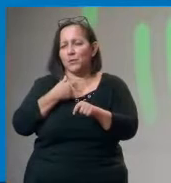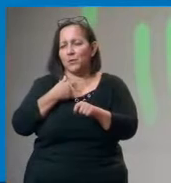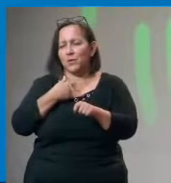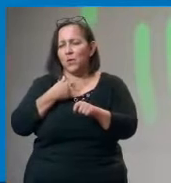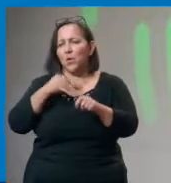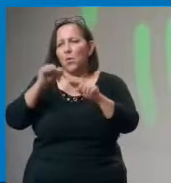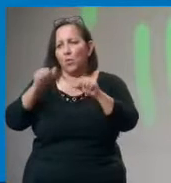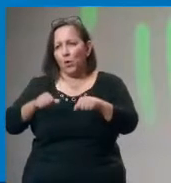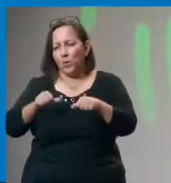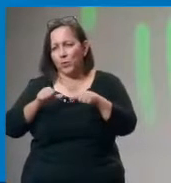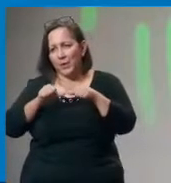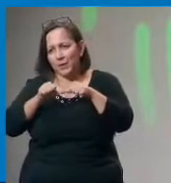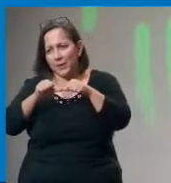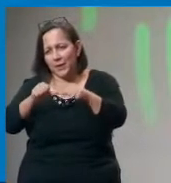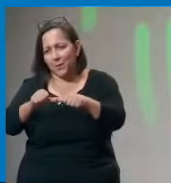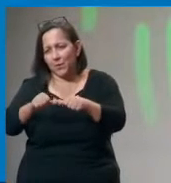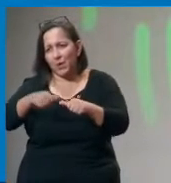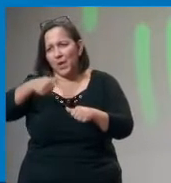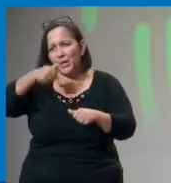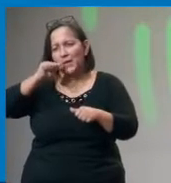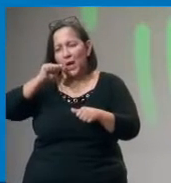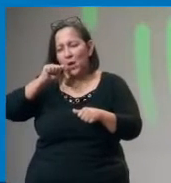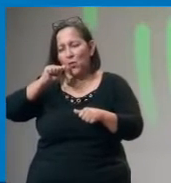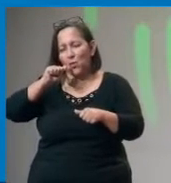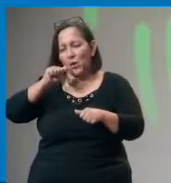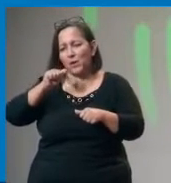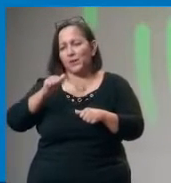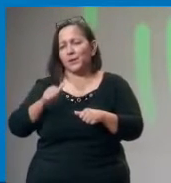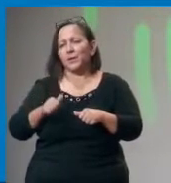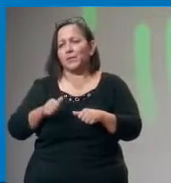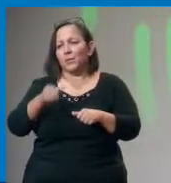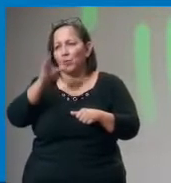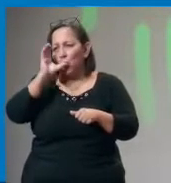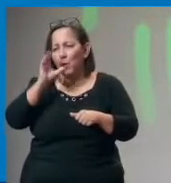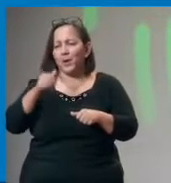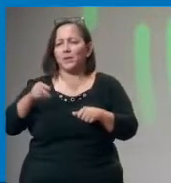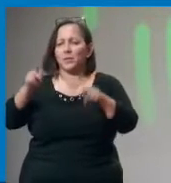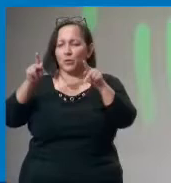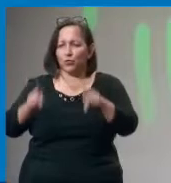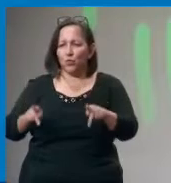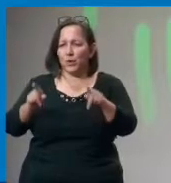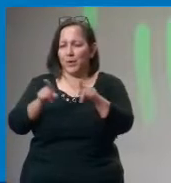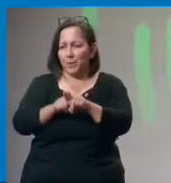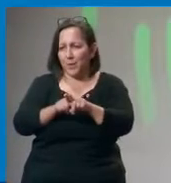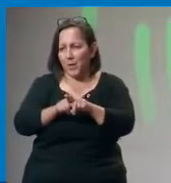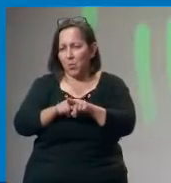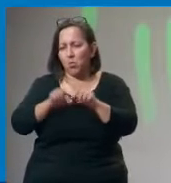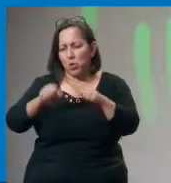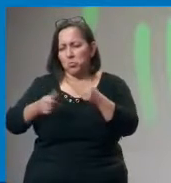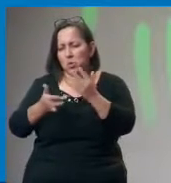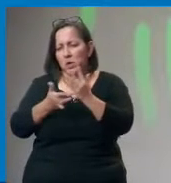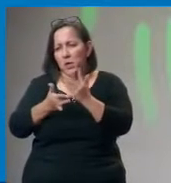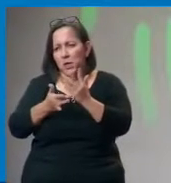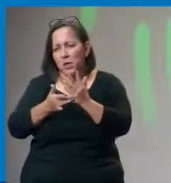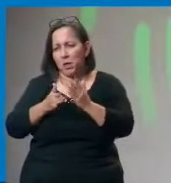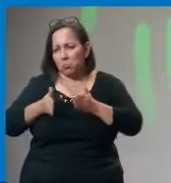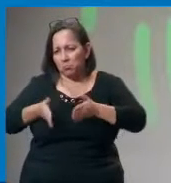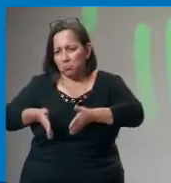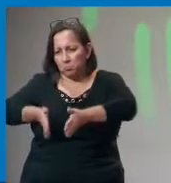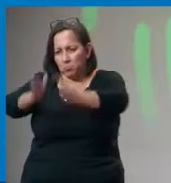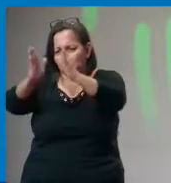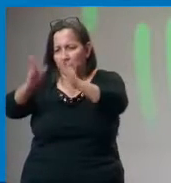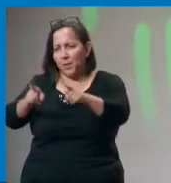Podemos darle seguimiento a las aguas de consumo humano. Eso es importantísimo porque puede ser una técnica paralela para el